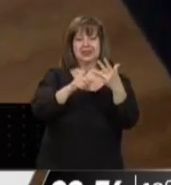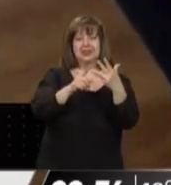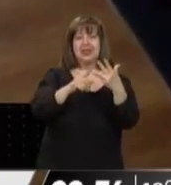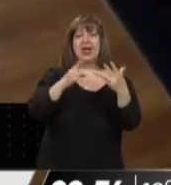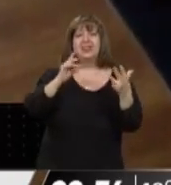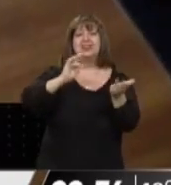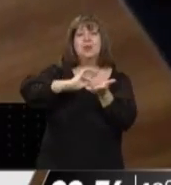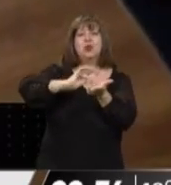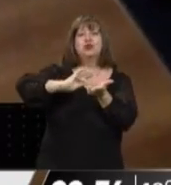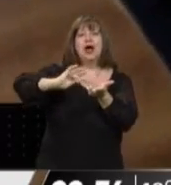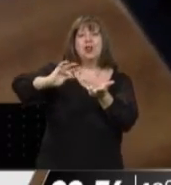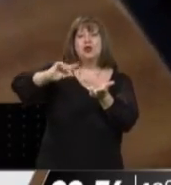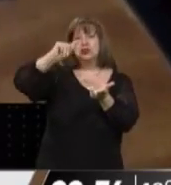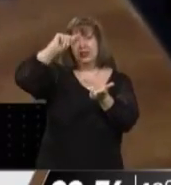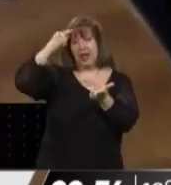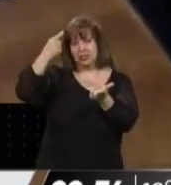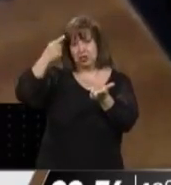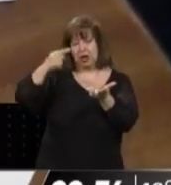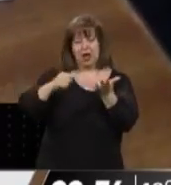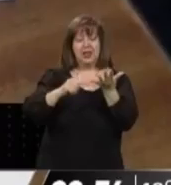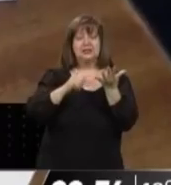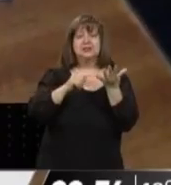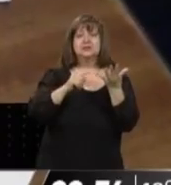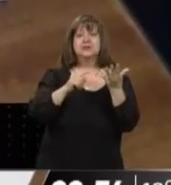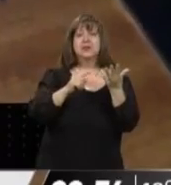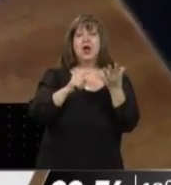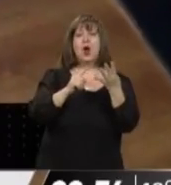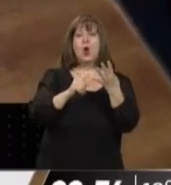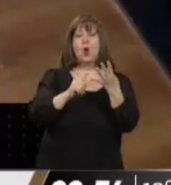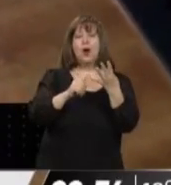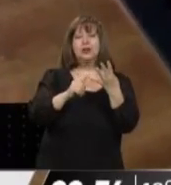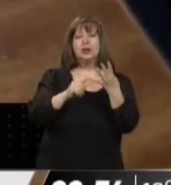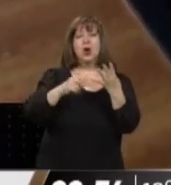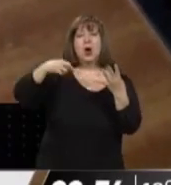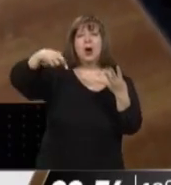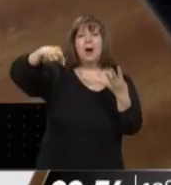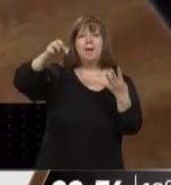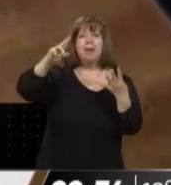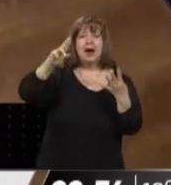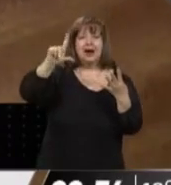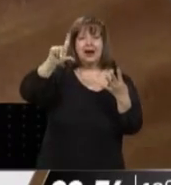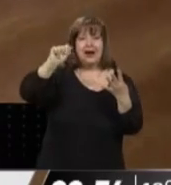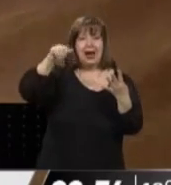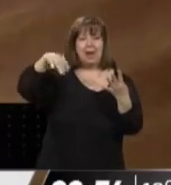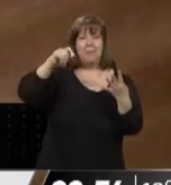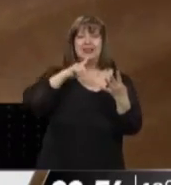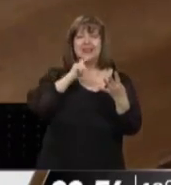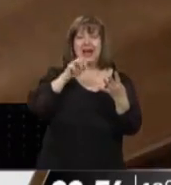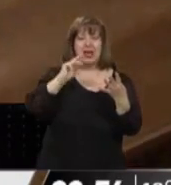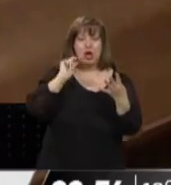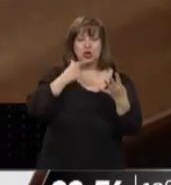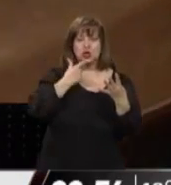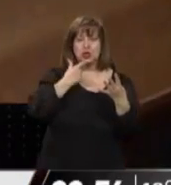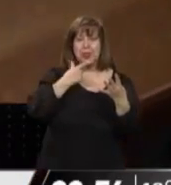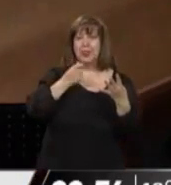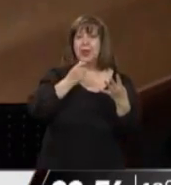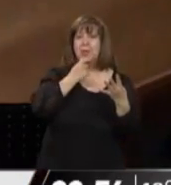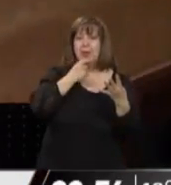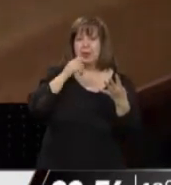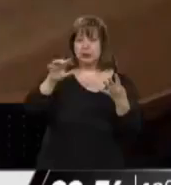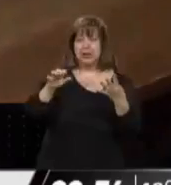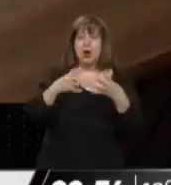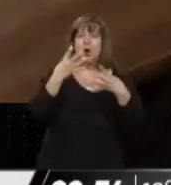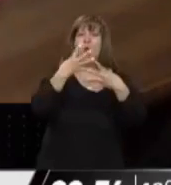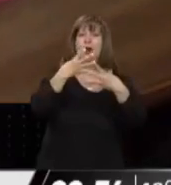las de diputados nacionales y en cuarto lugar la de parlamentarios distrito Mendoza ya que votamos